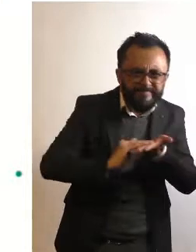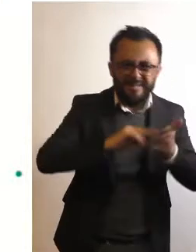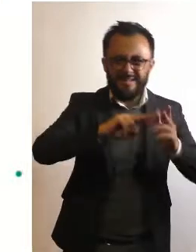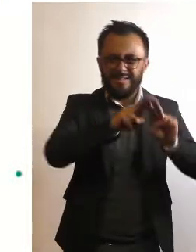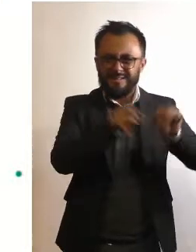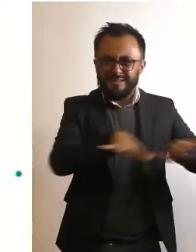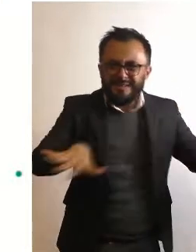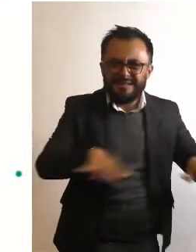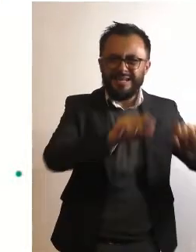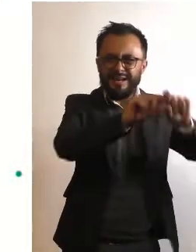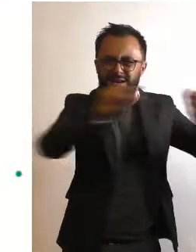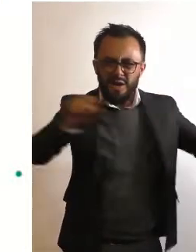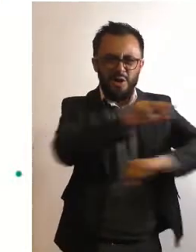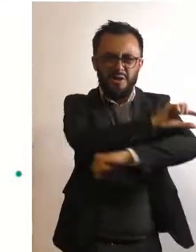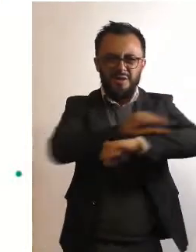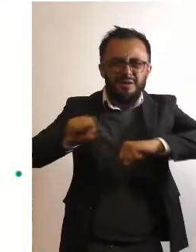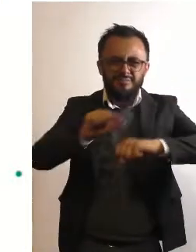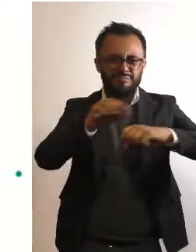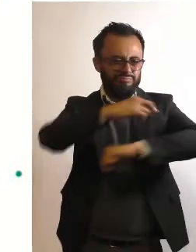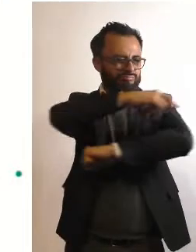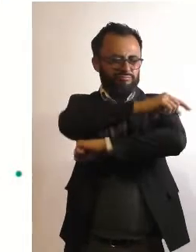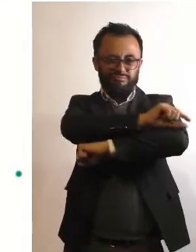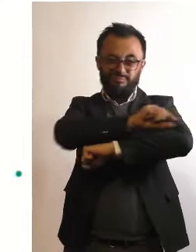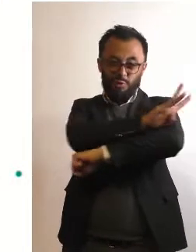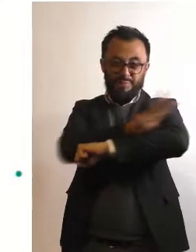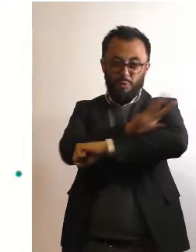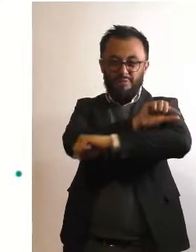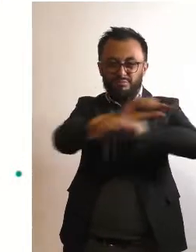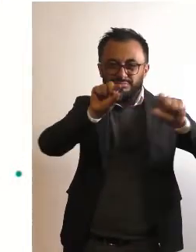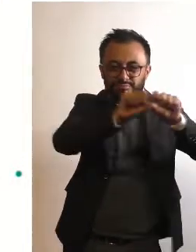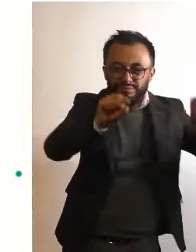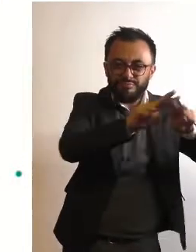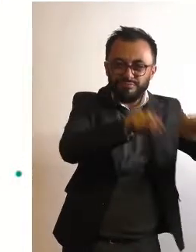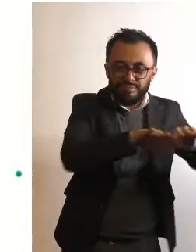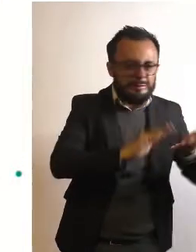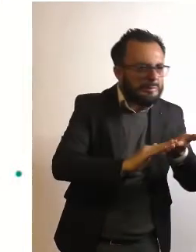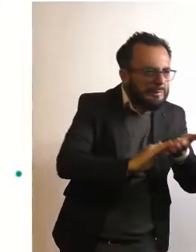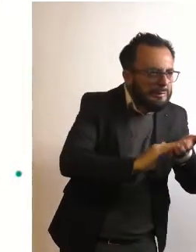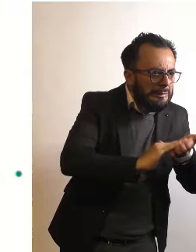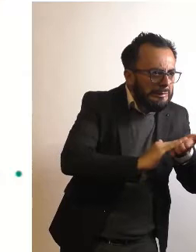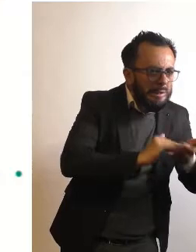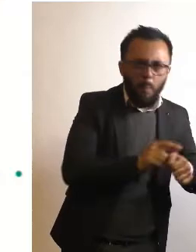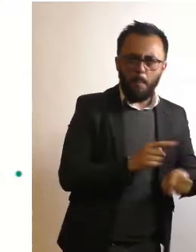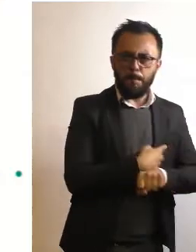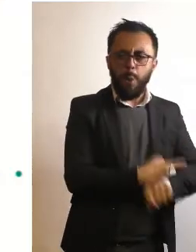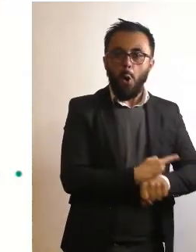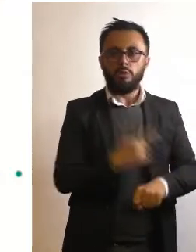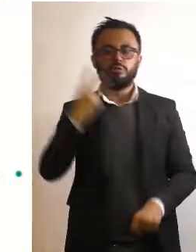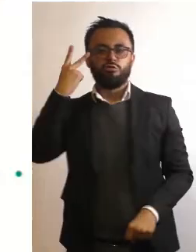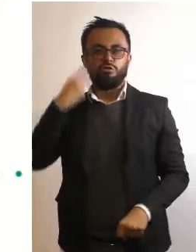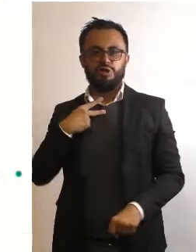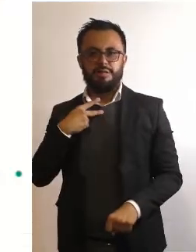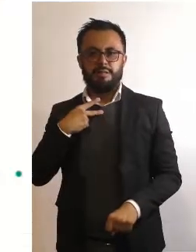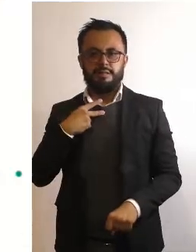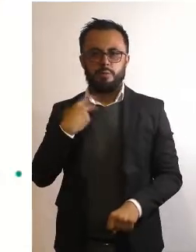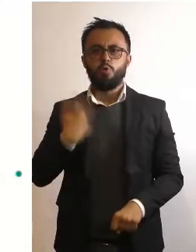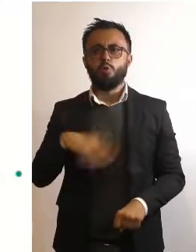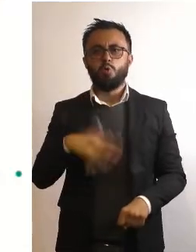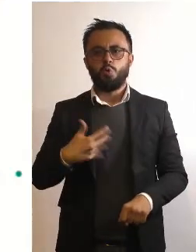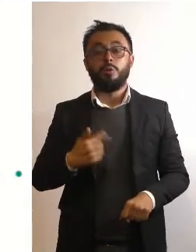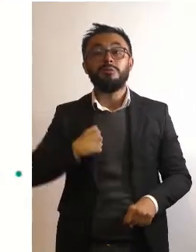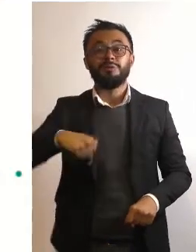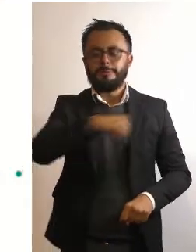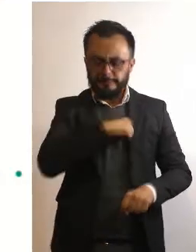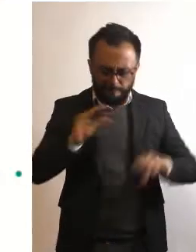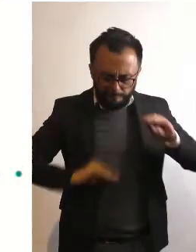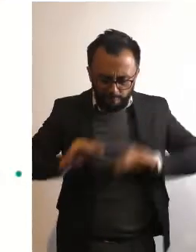en un tiempo de 2 días, y es así como establecimos una campaña, El Bosque Avanza,